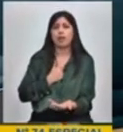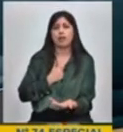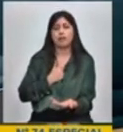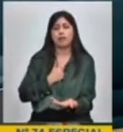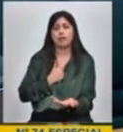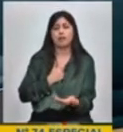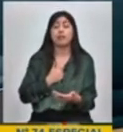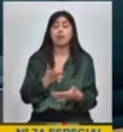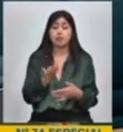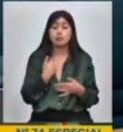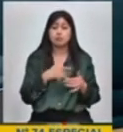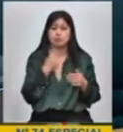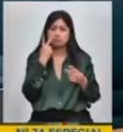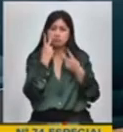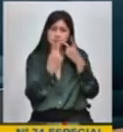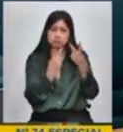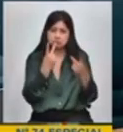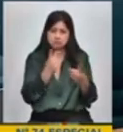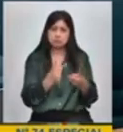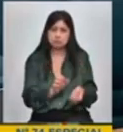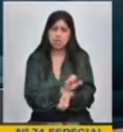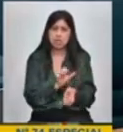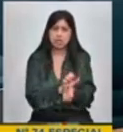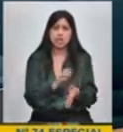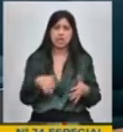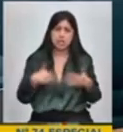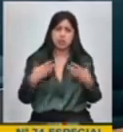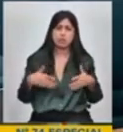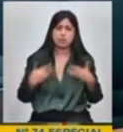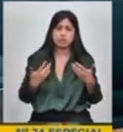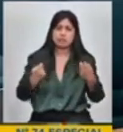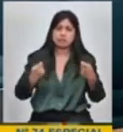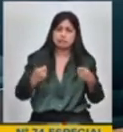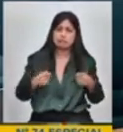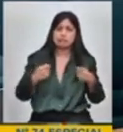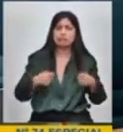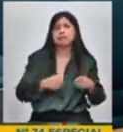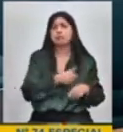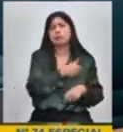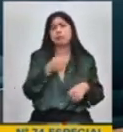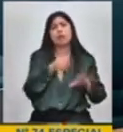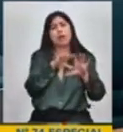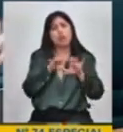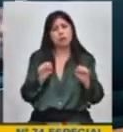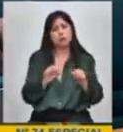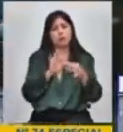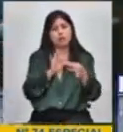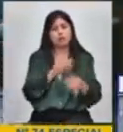acompañar este debate con mucha energía, mucho entusiasmo, tratando de que nos pongamos todas y todos de acuerdo. Gracias, presidente.